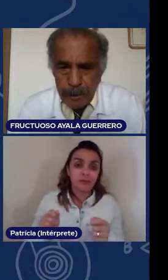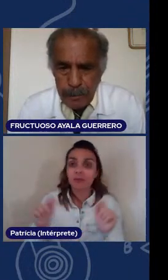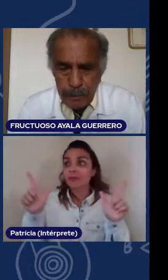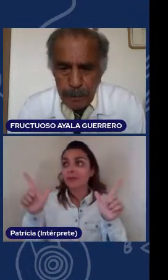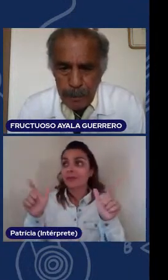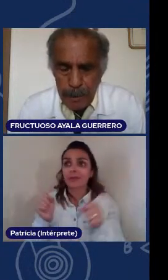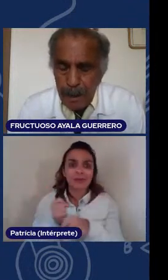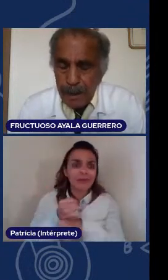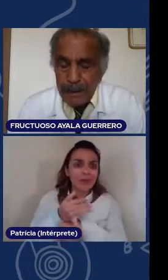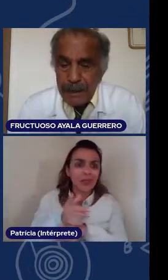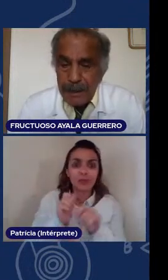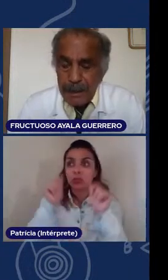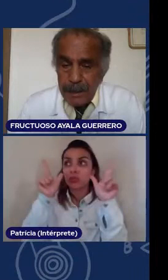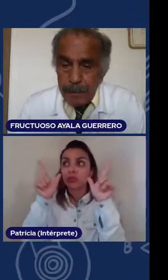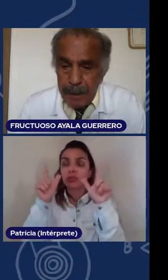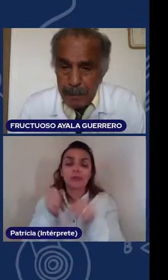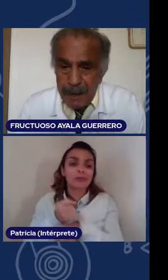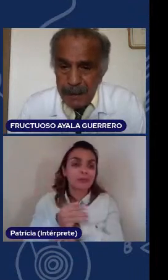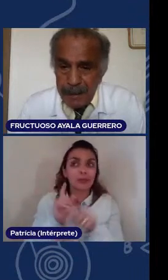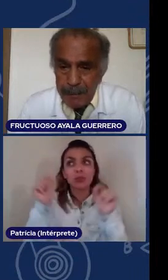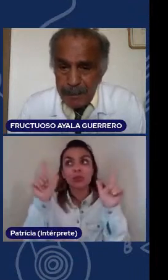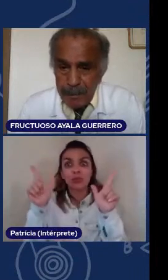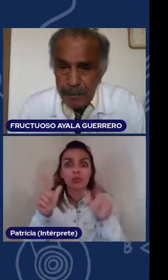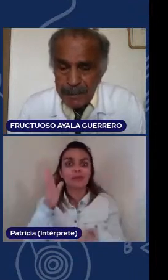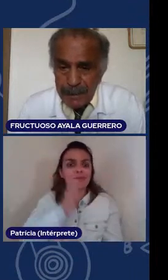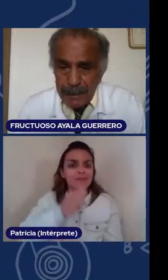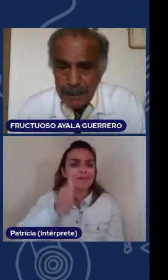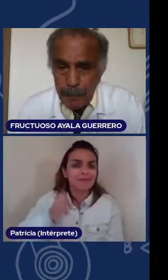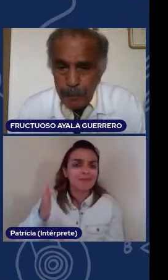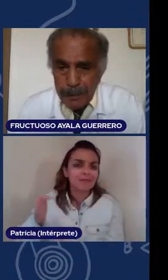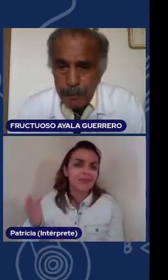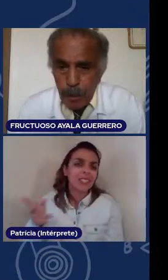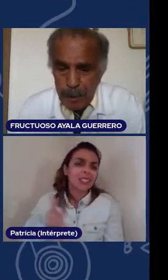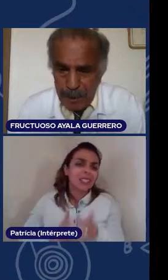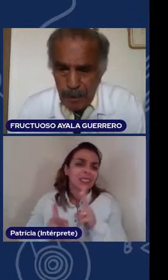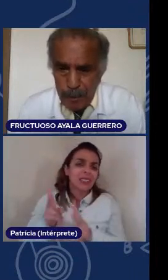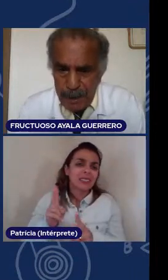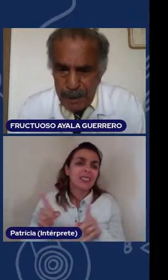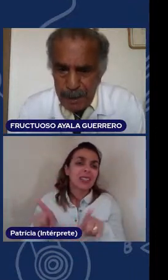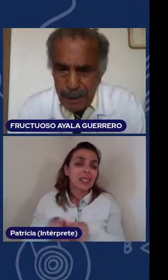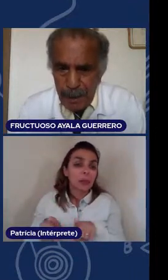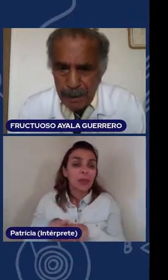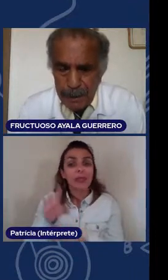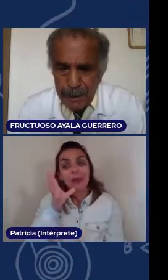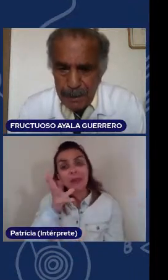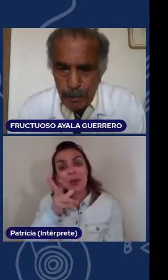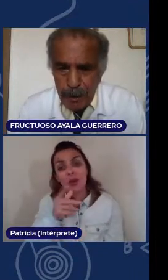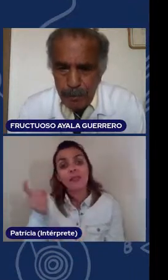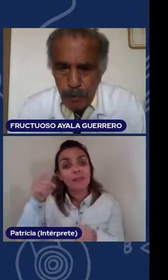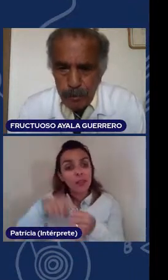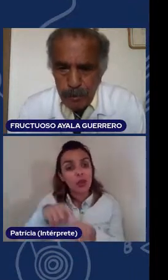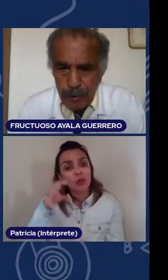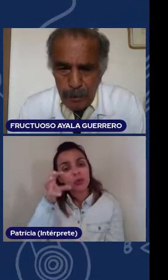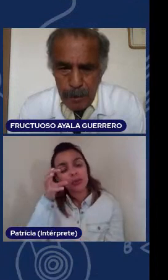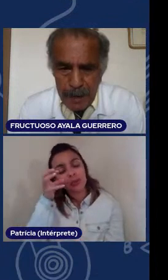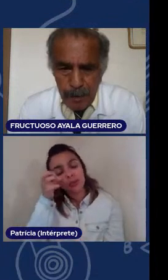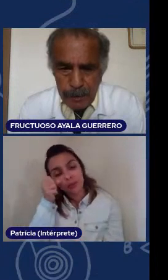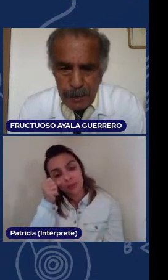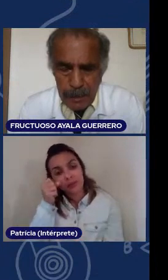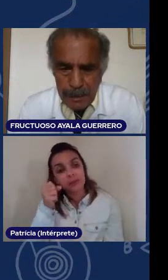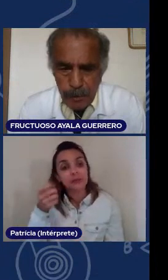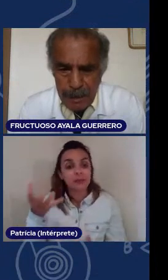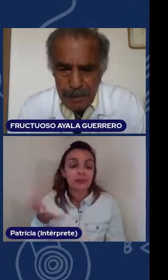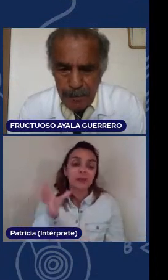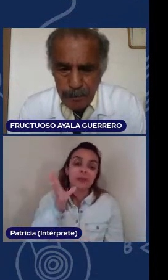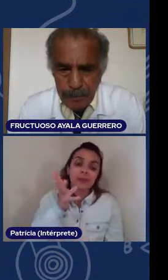noche y permanecen bastante tiempo sin volver a dormir, así que duran mucho para conciliar